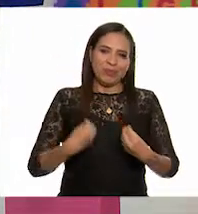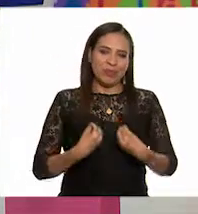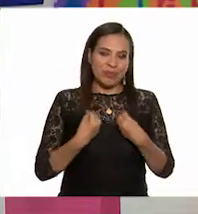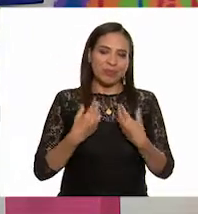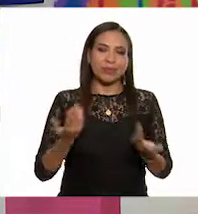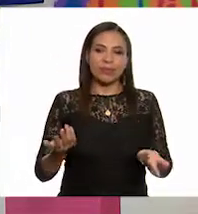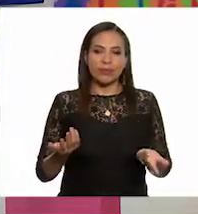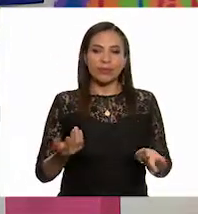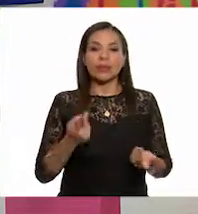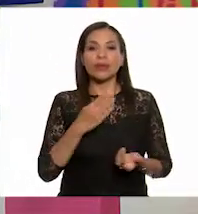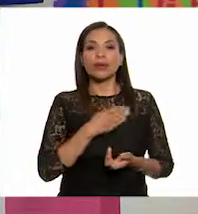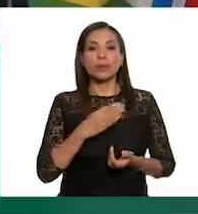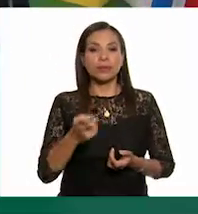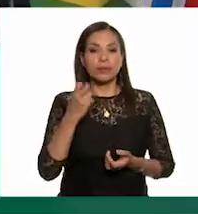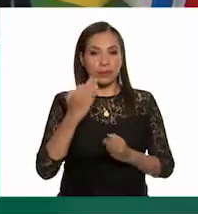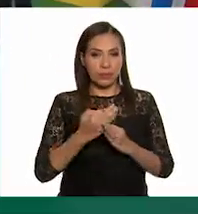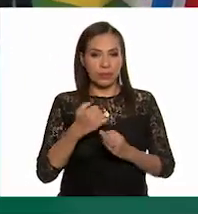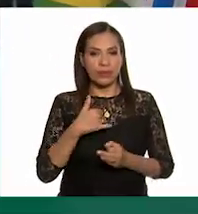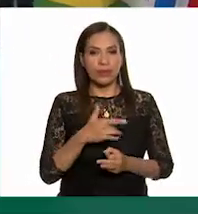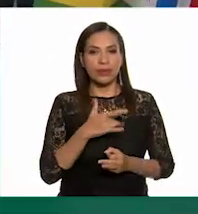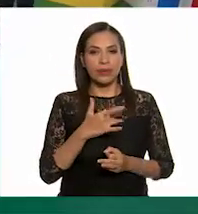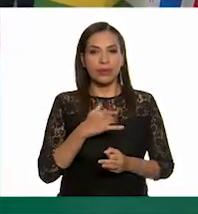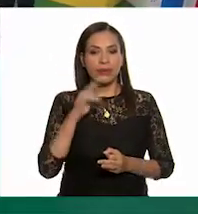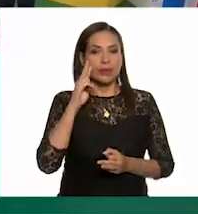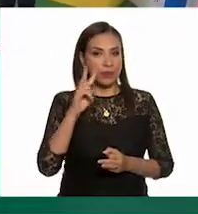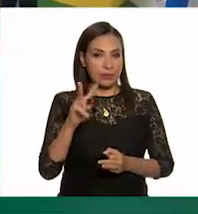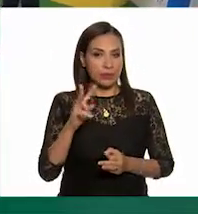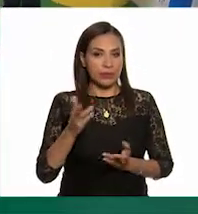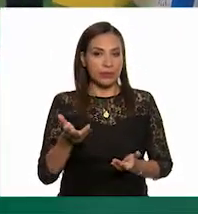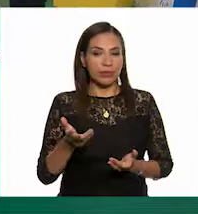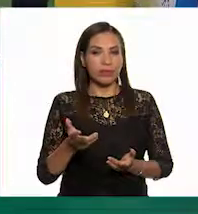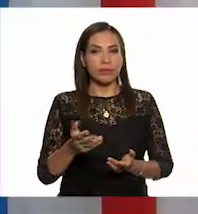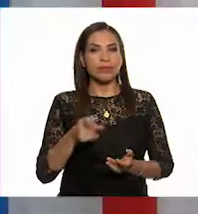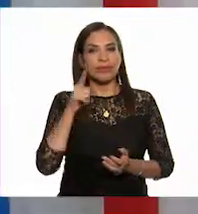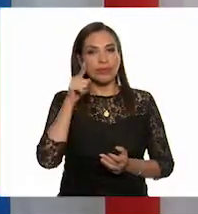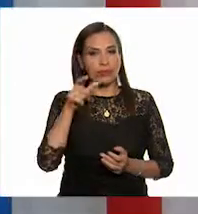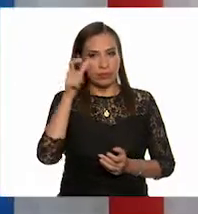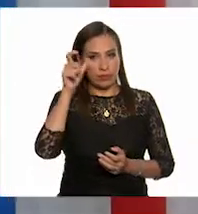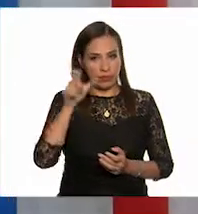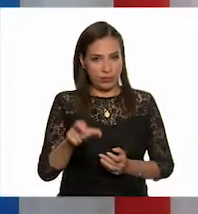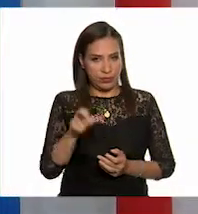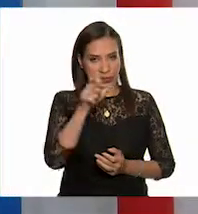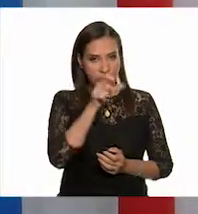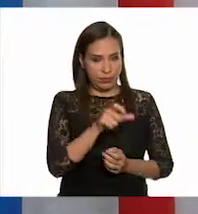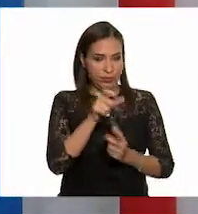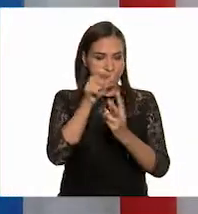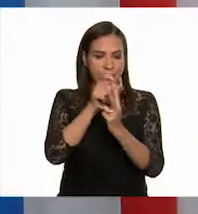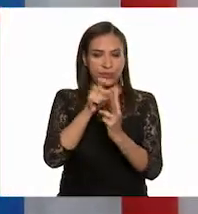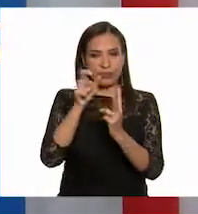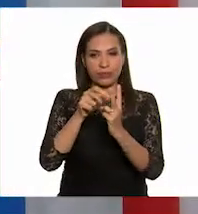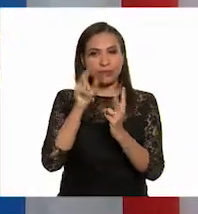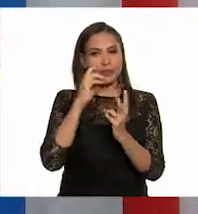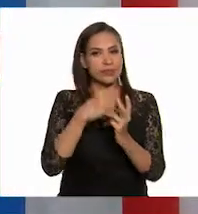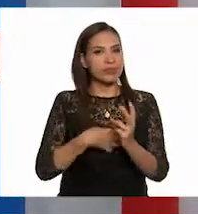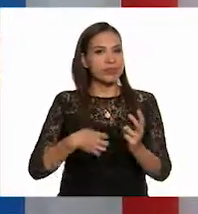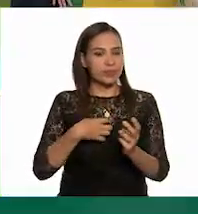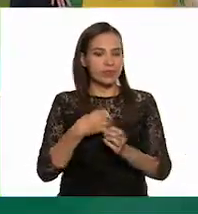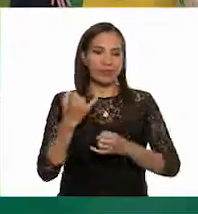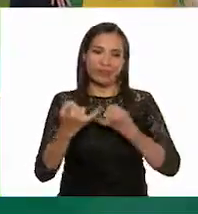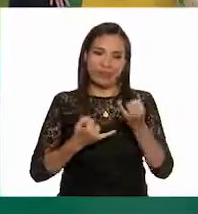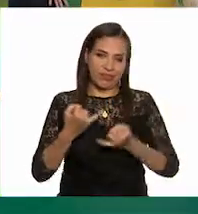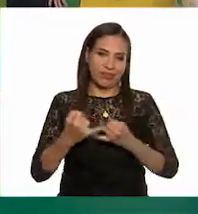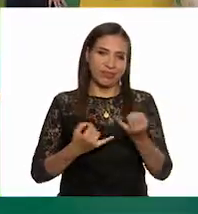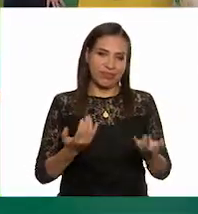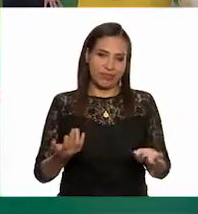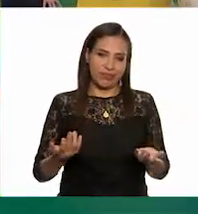¡Qué buen estado de ánimo se ve en ustedes! ¡Sí, yo soy contento! ¡Están contentos por estar